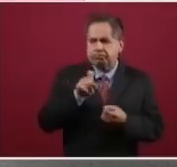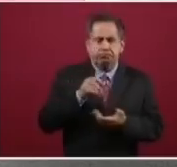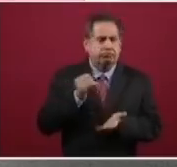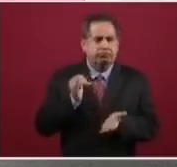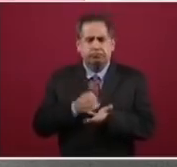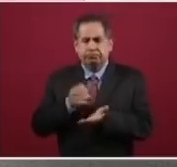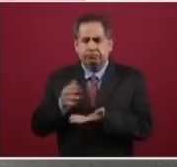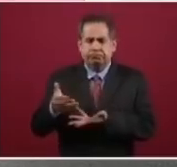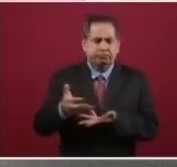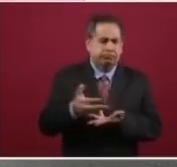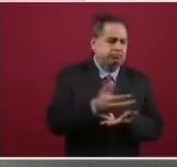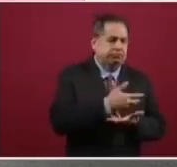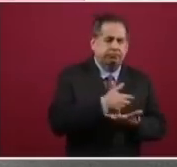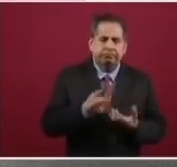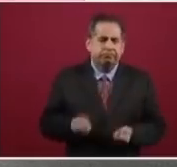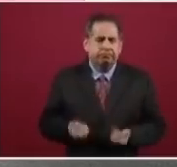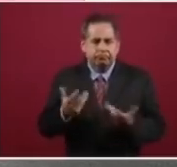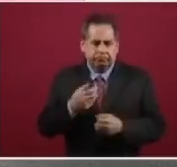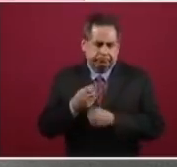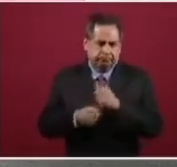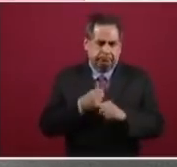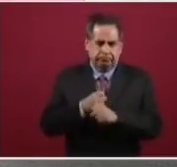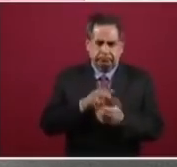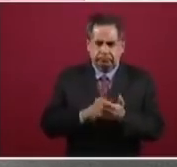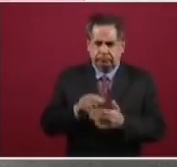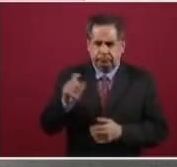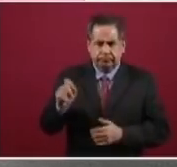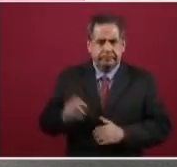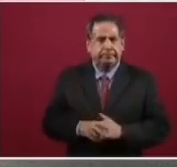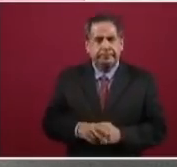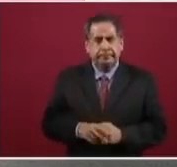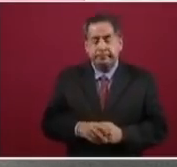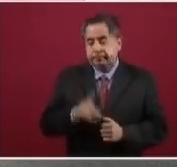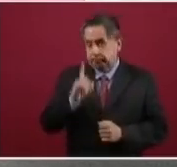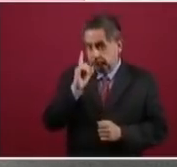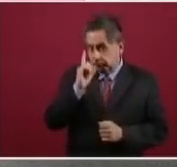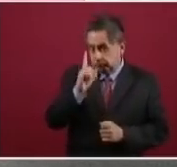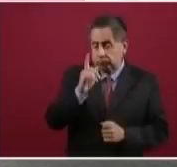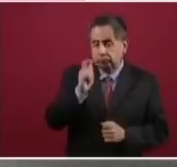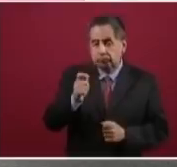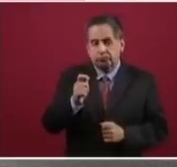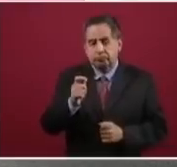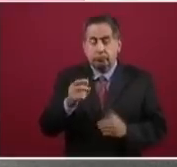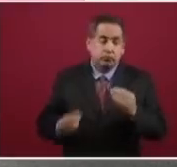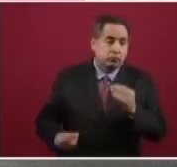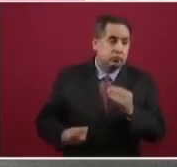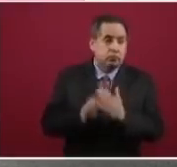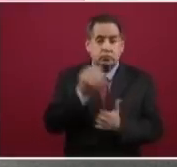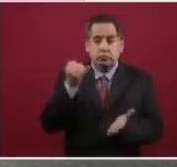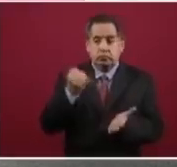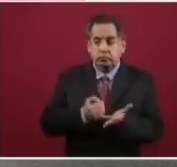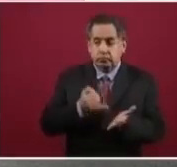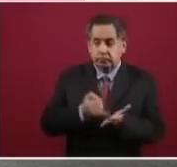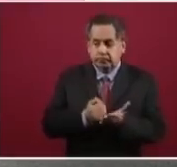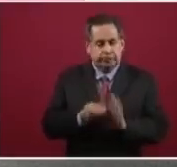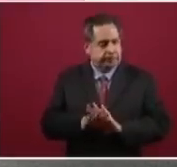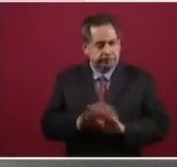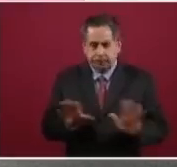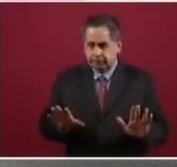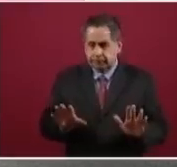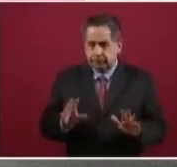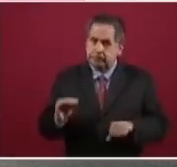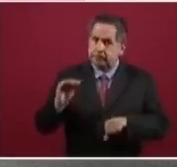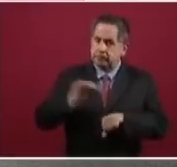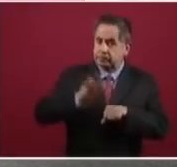para el año 2020 el primero y el más importante es que se mantiene el compromiso de no crear impuestos o subir las tasas en términos